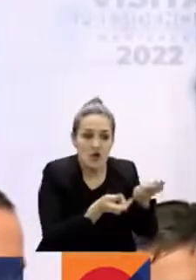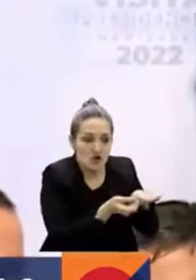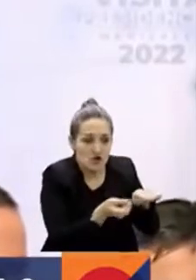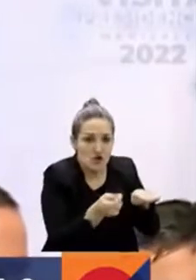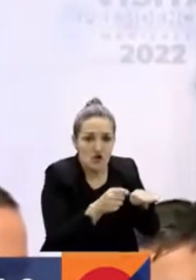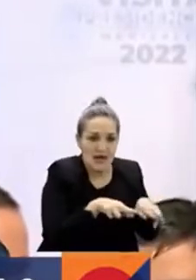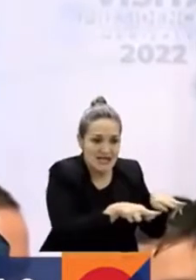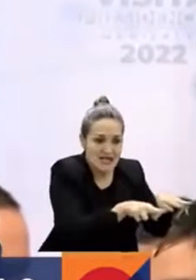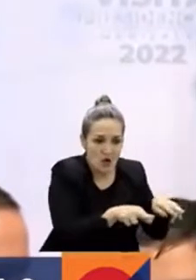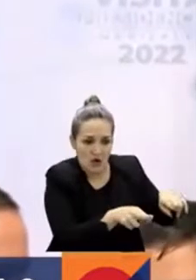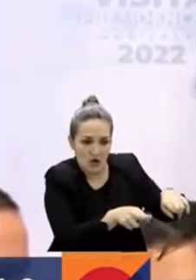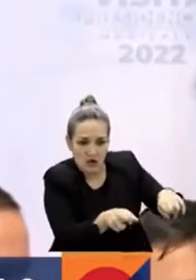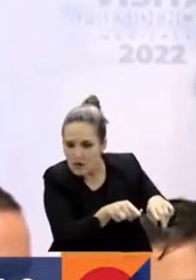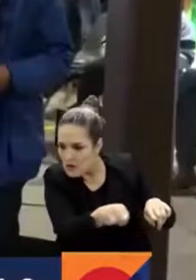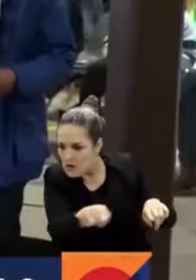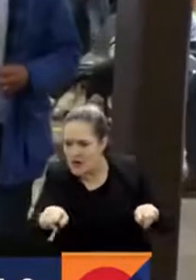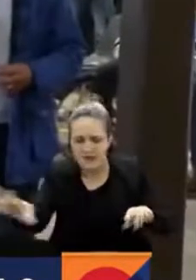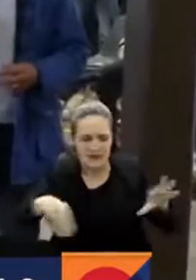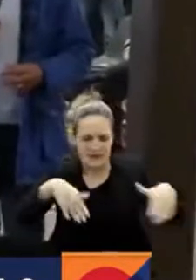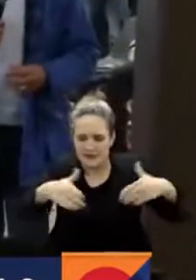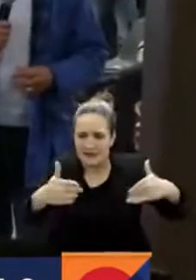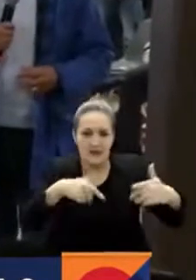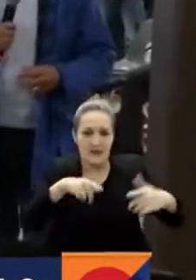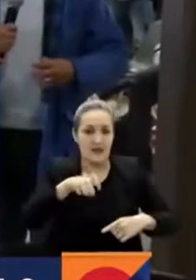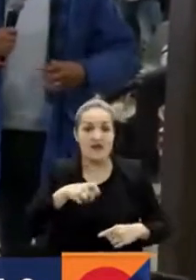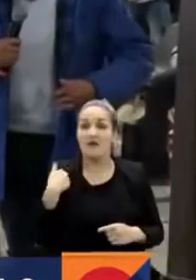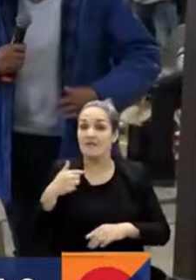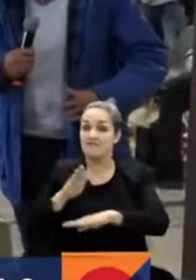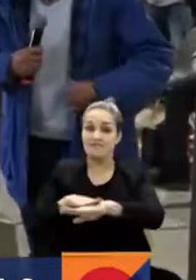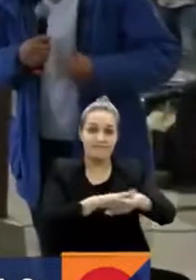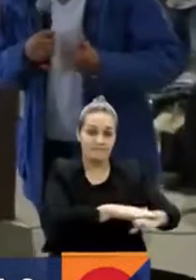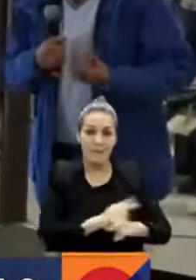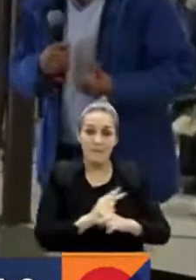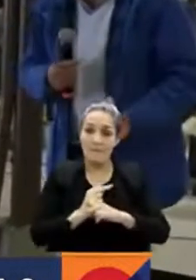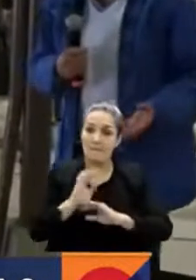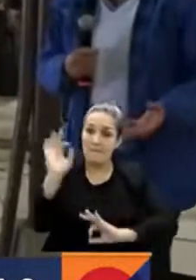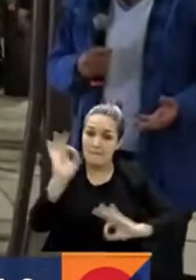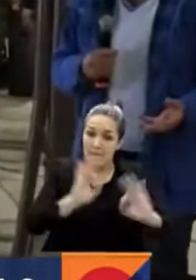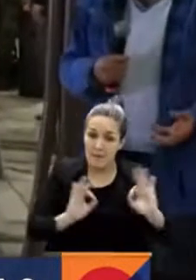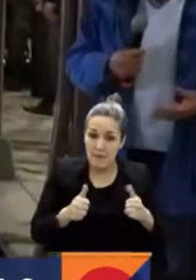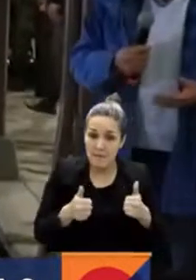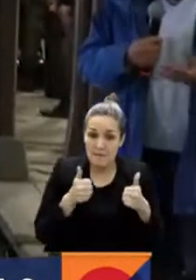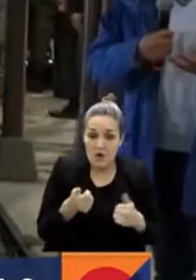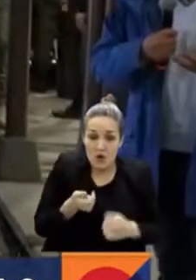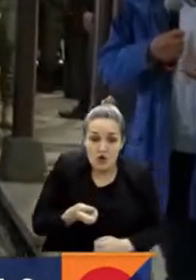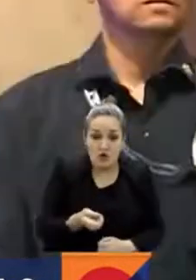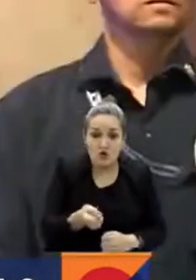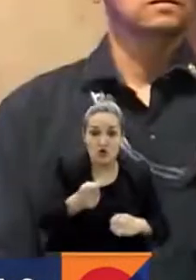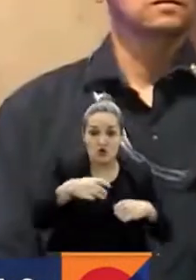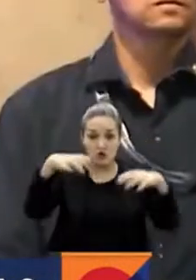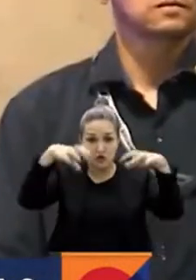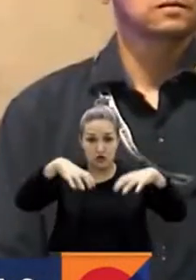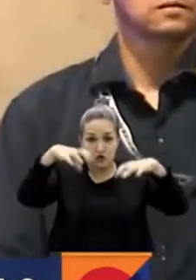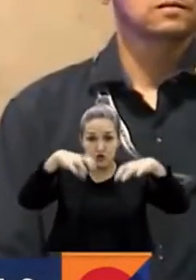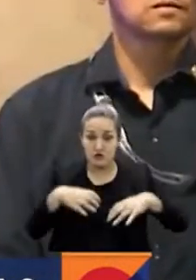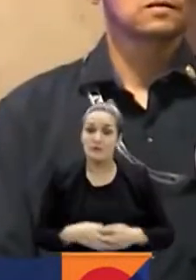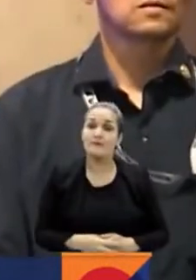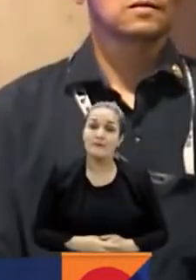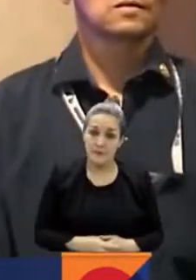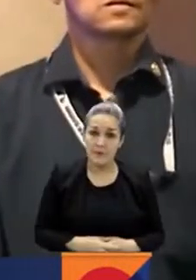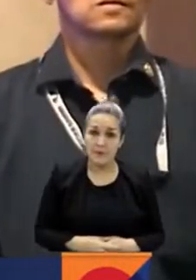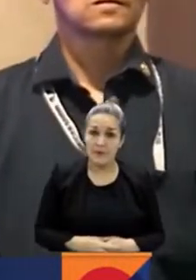El presidente Petro hizo la advertencia, dijo que es necesario estar preparados para enfrentar la temporada de lluvias. Va a